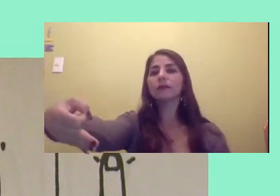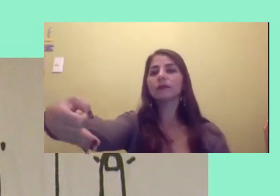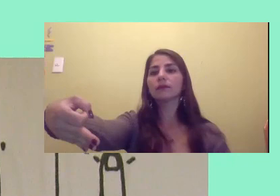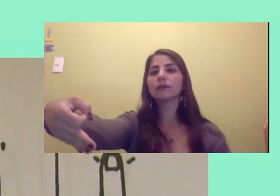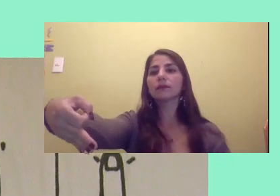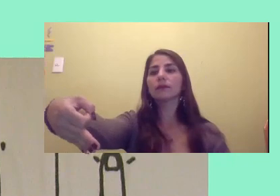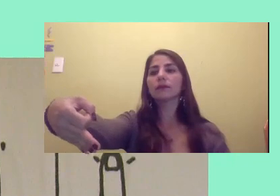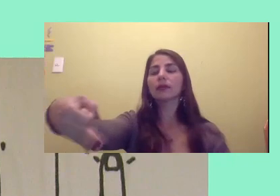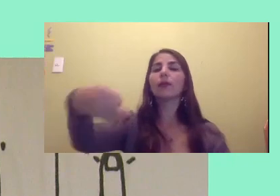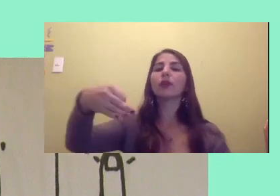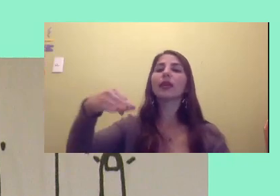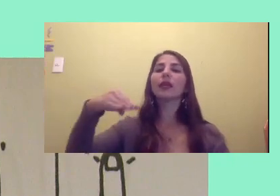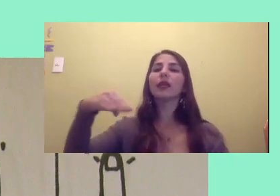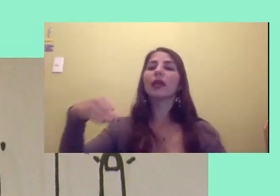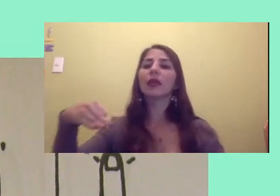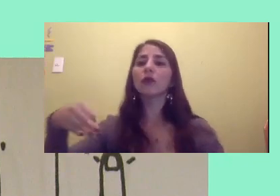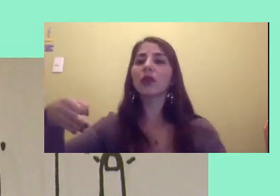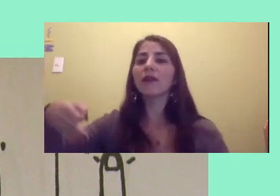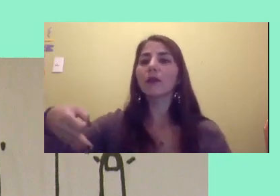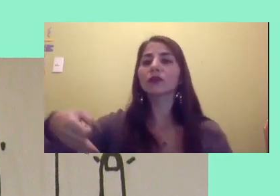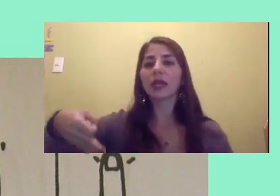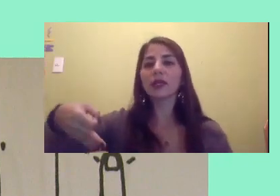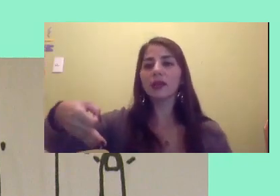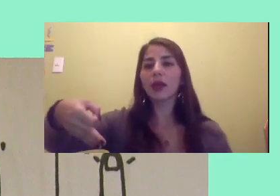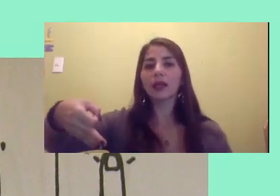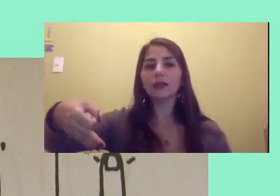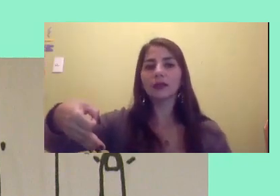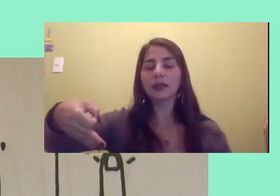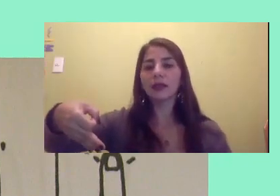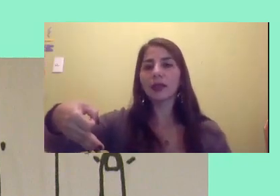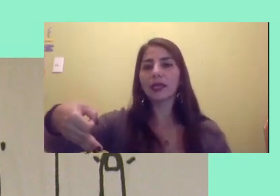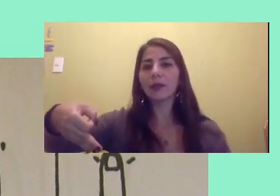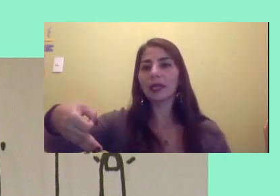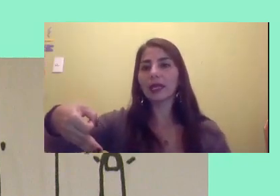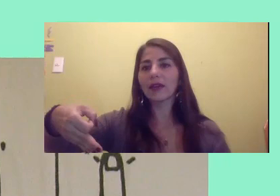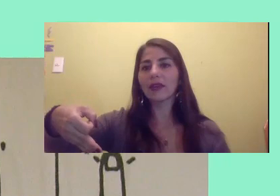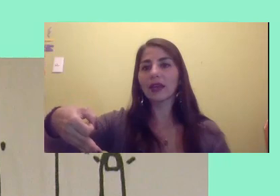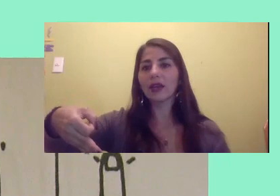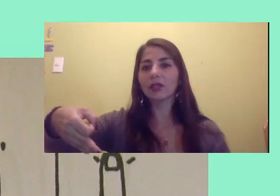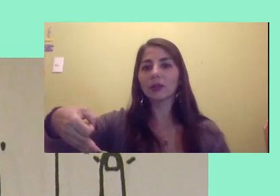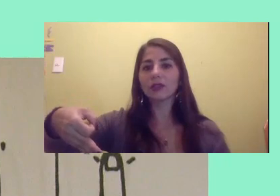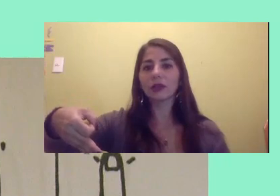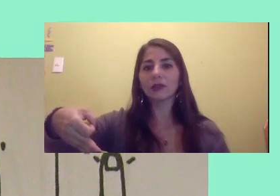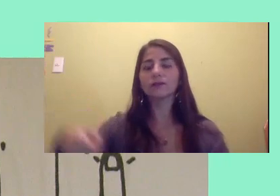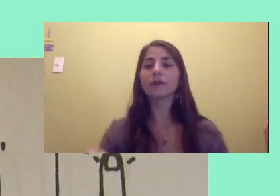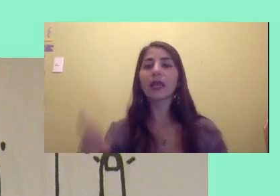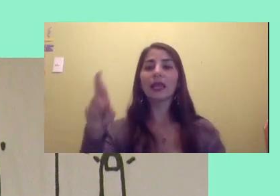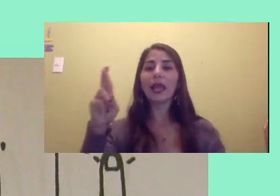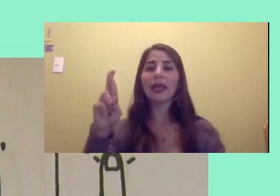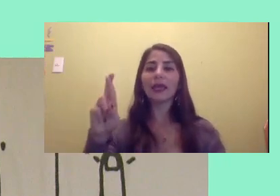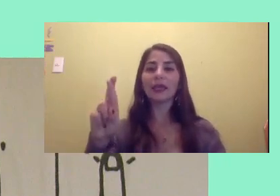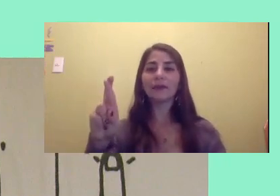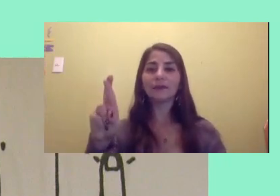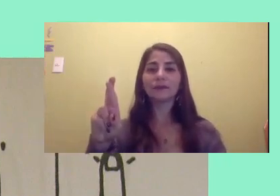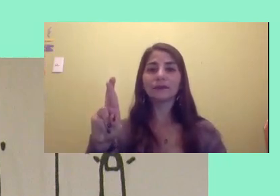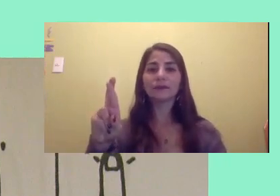Ahí. ¿Ya? Pero esta uno la va a mostrar igual, de esta manera para que la vea la otra persona.